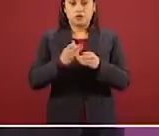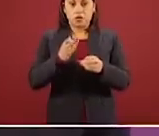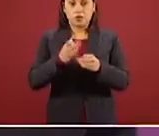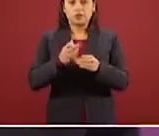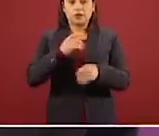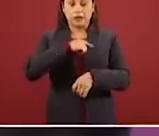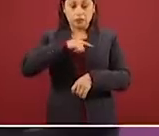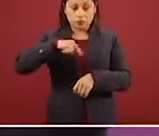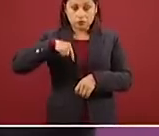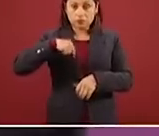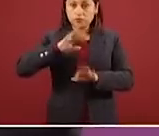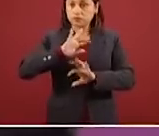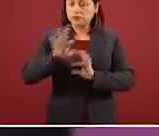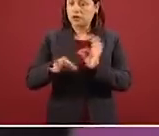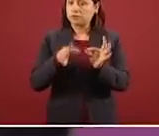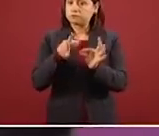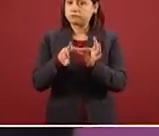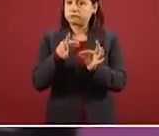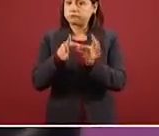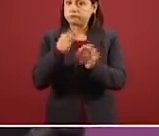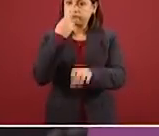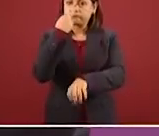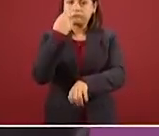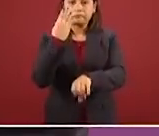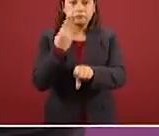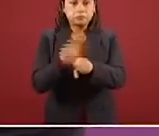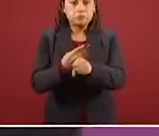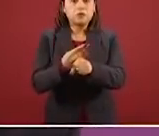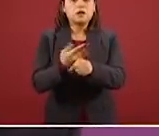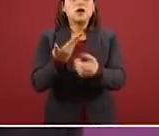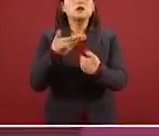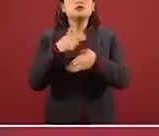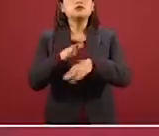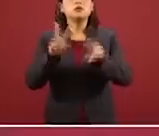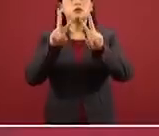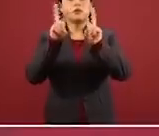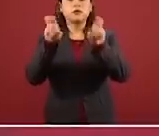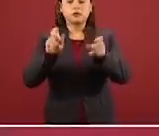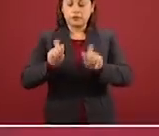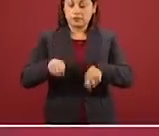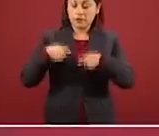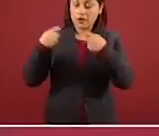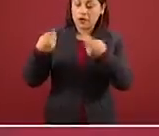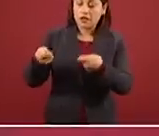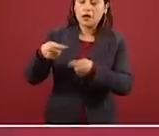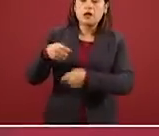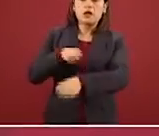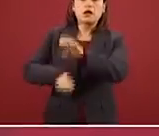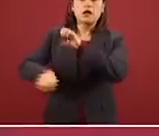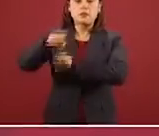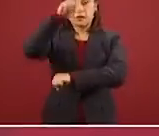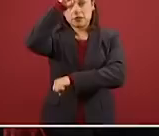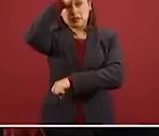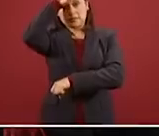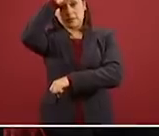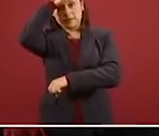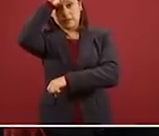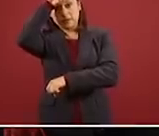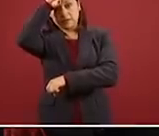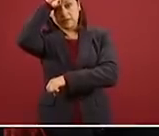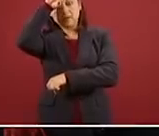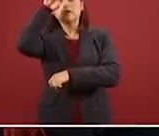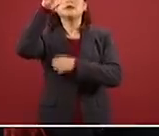responsabilidad en cuanto a la entrega de concesiones para la explotación minera. Una de